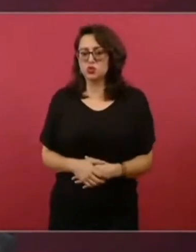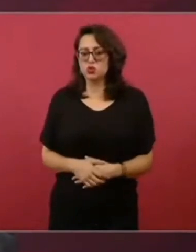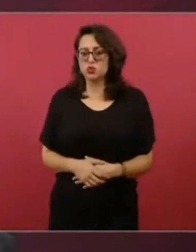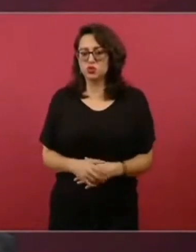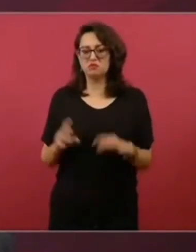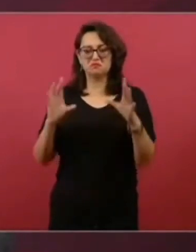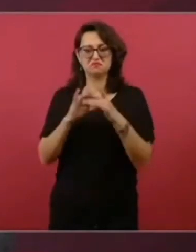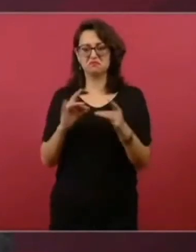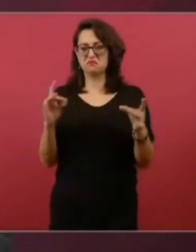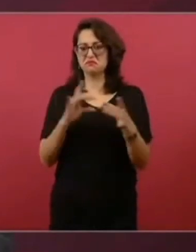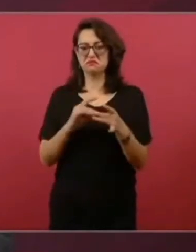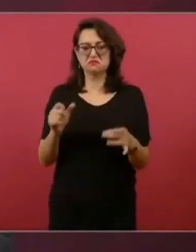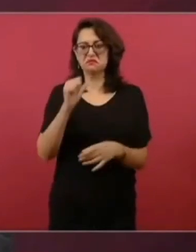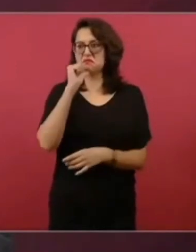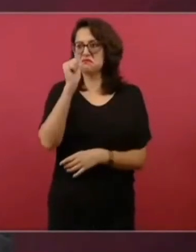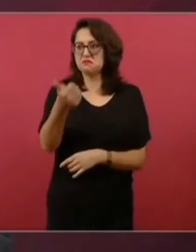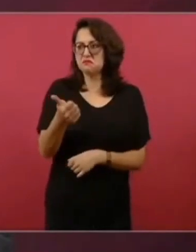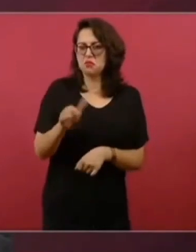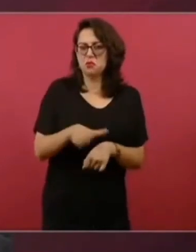a la delincuencia?